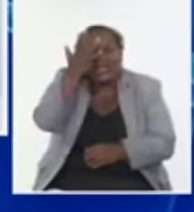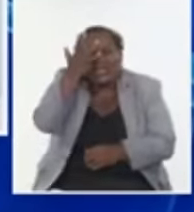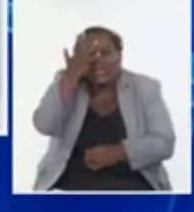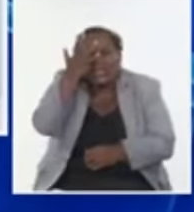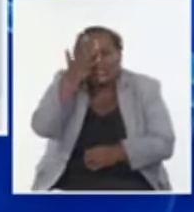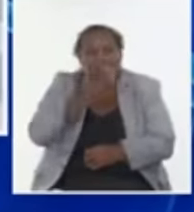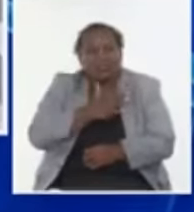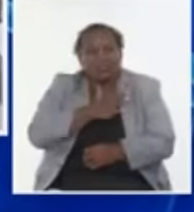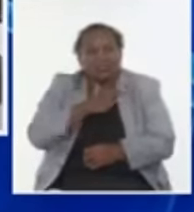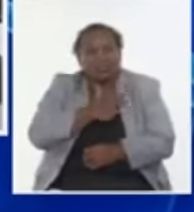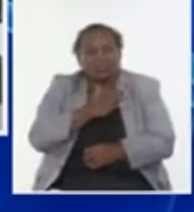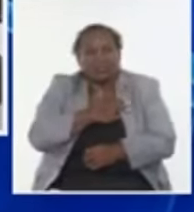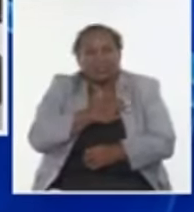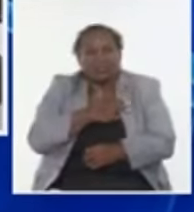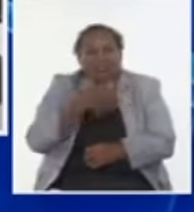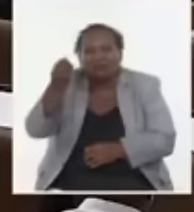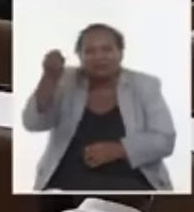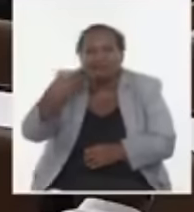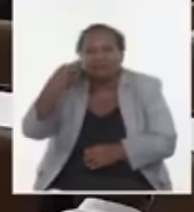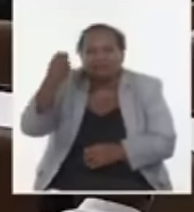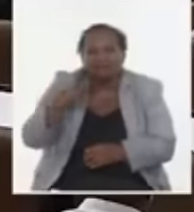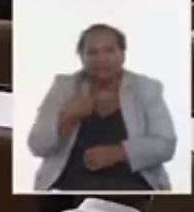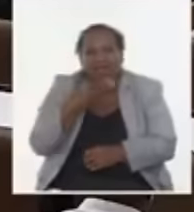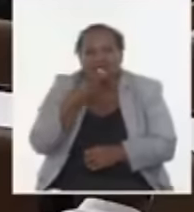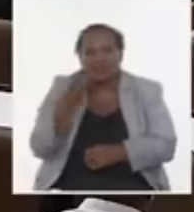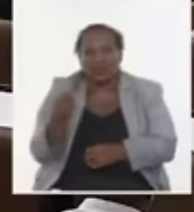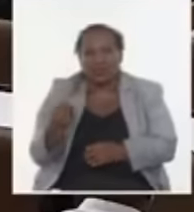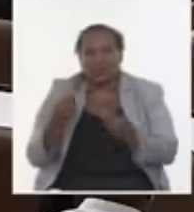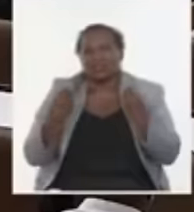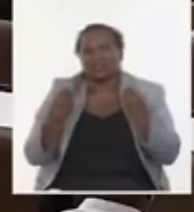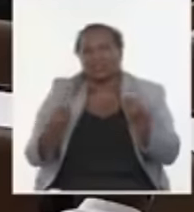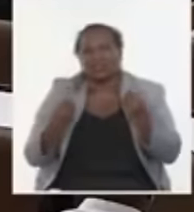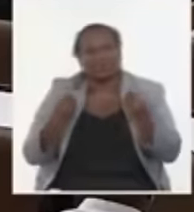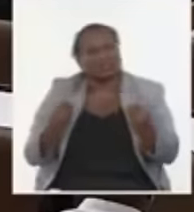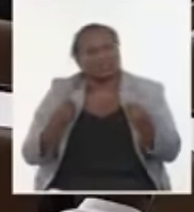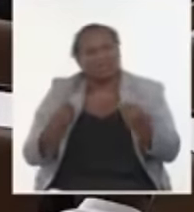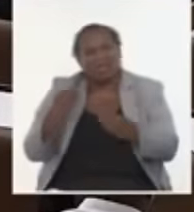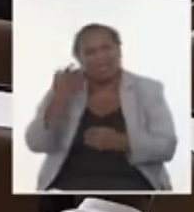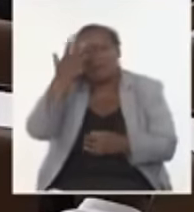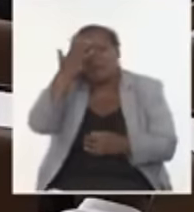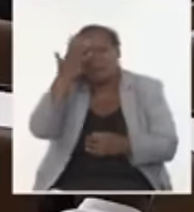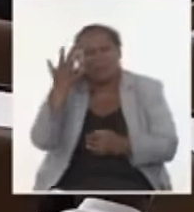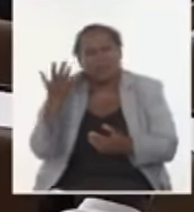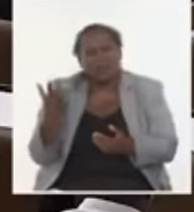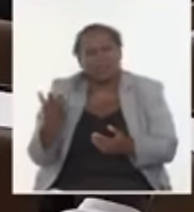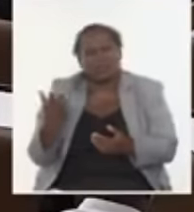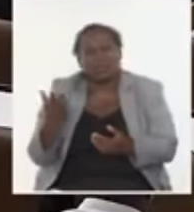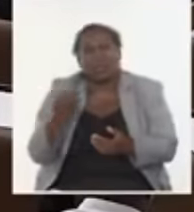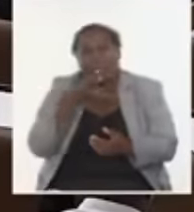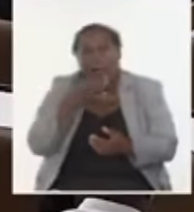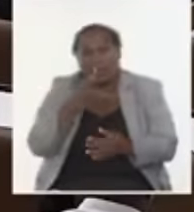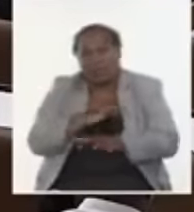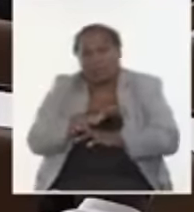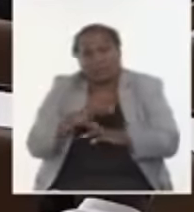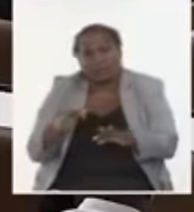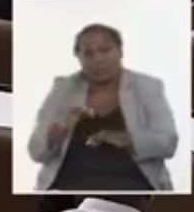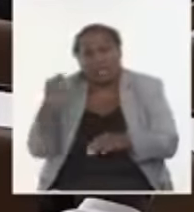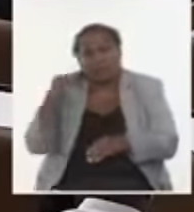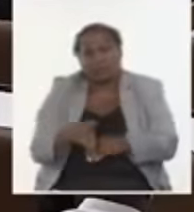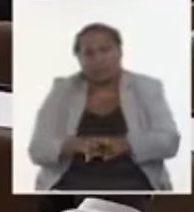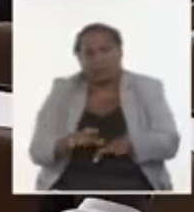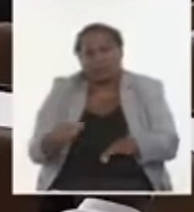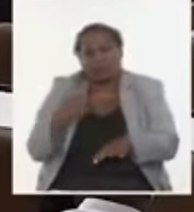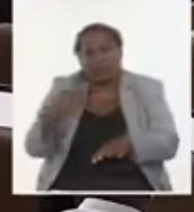tener que importar azúcar para abastecer nuestra demanda. Hay que decir que esa vergüenza ha llegado. Nosotros tenemos que importar